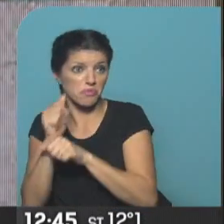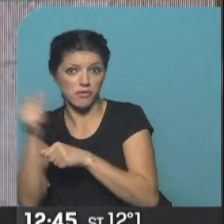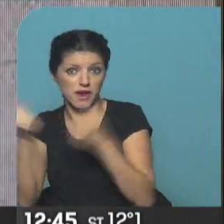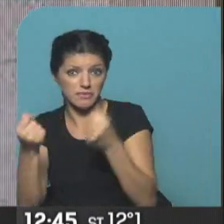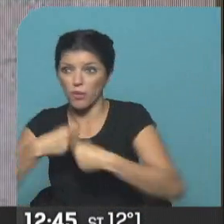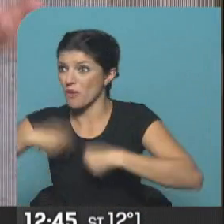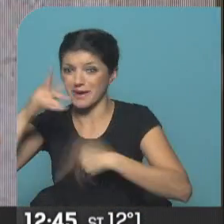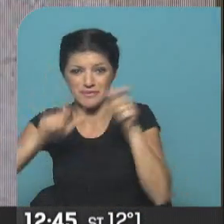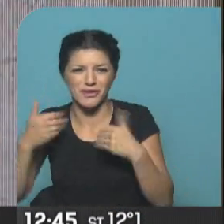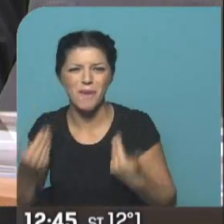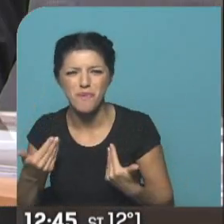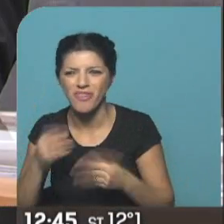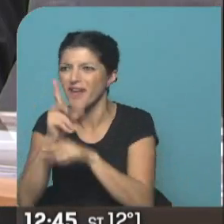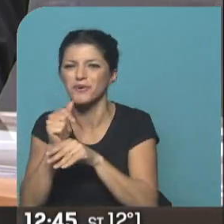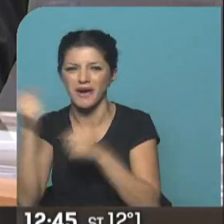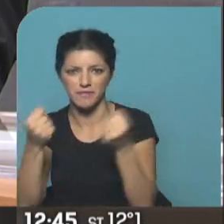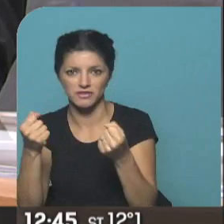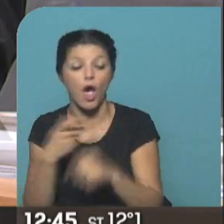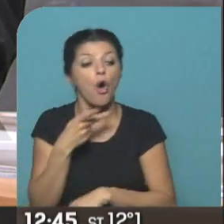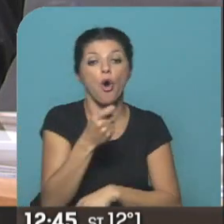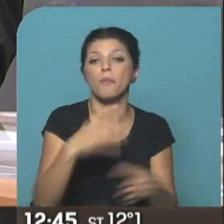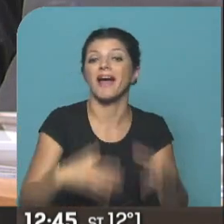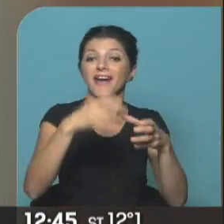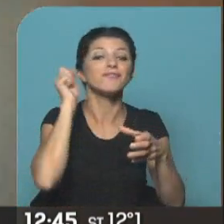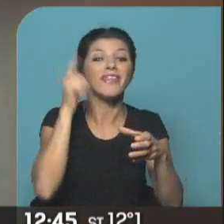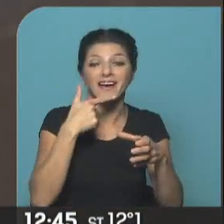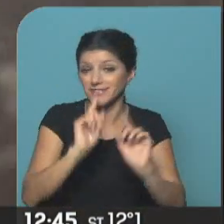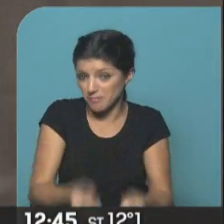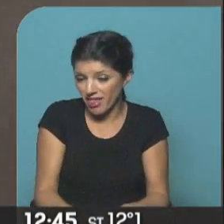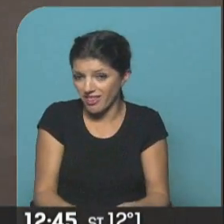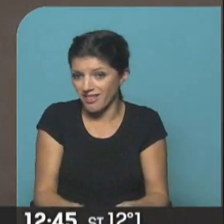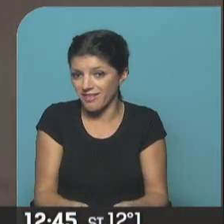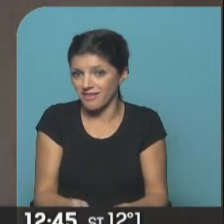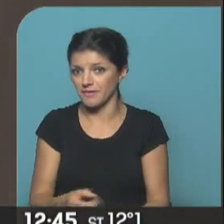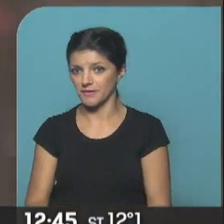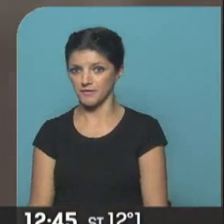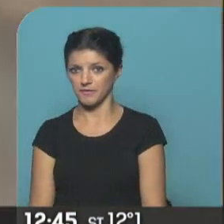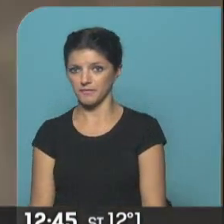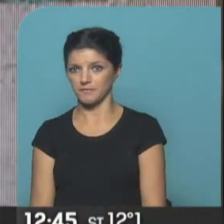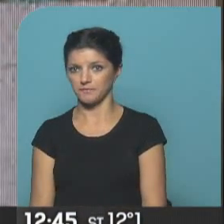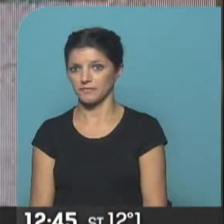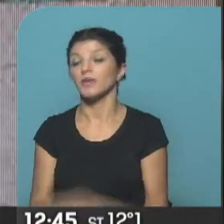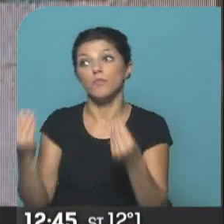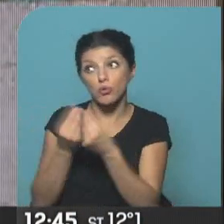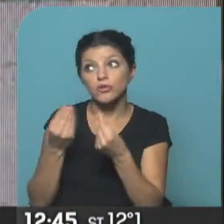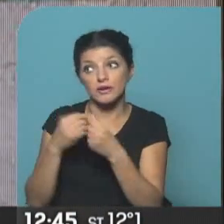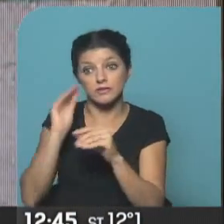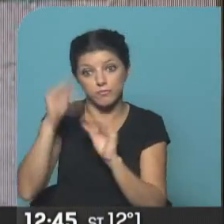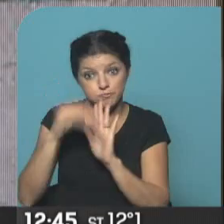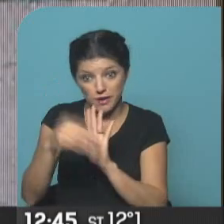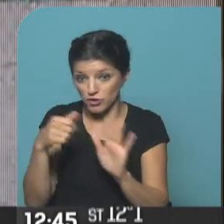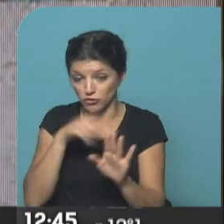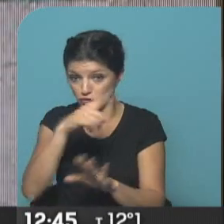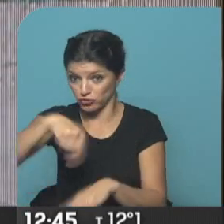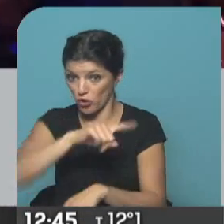alcance de cualquiera, comprar unas garrafas de gas también, digamos. Entonces, ¿Cuántos se desarticularon antes de que nos seguramente mucho más ¿no? de lo que nos enteramos,